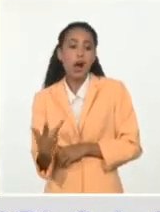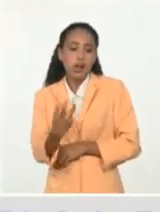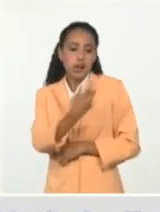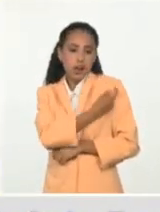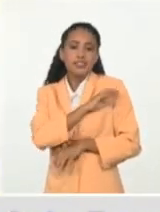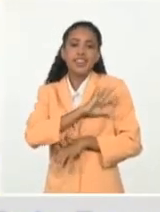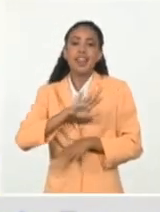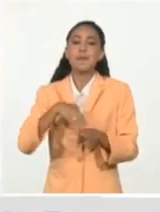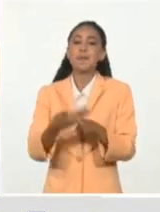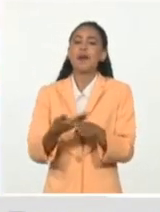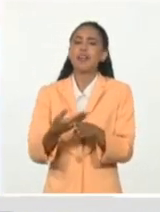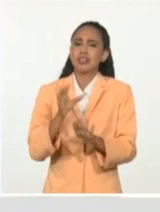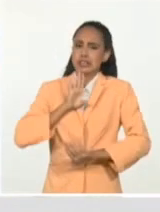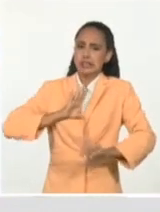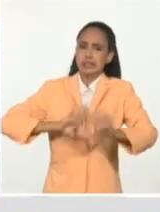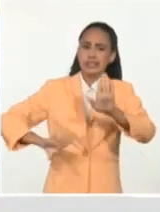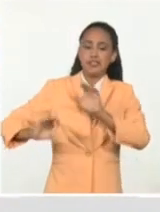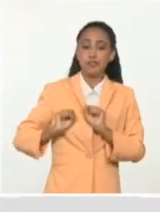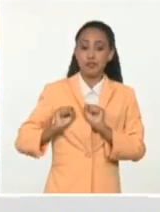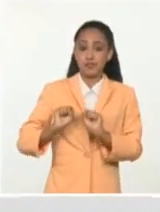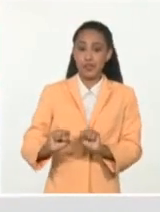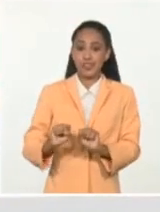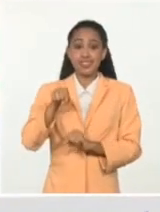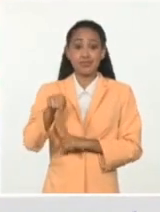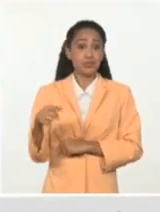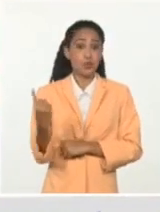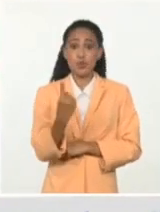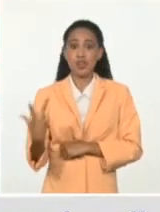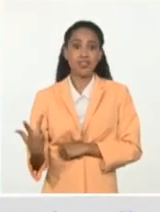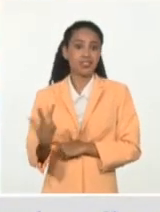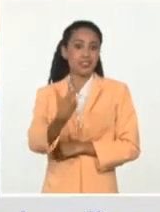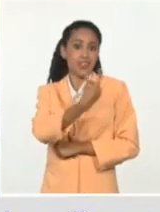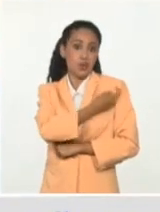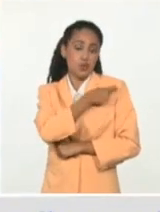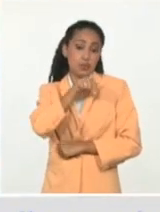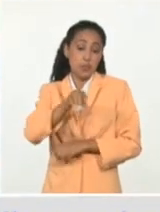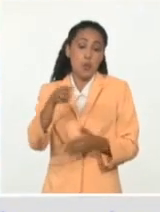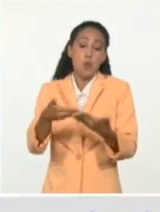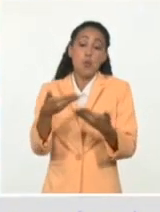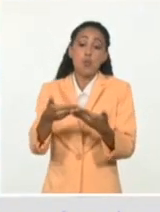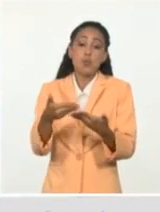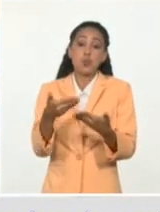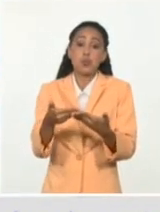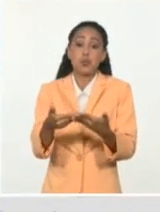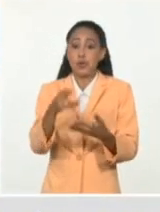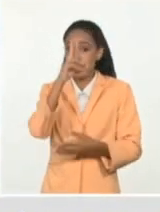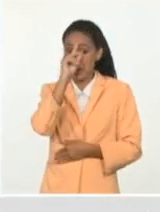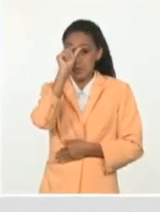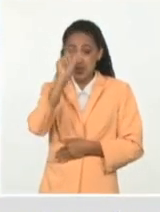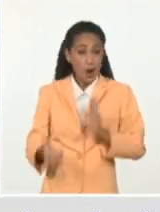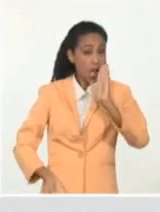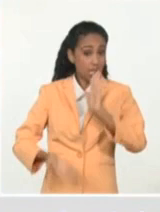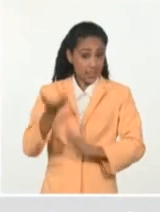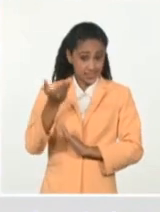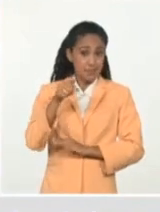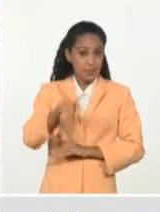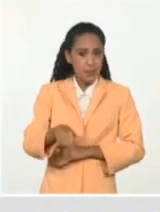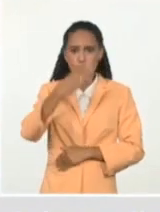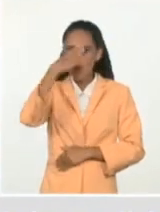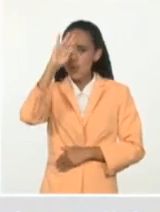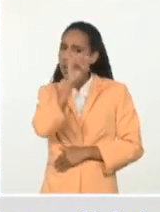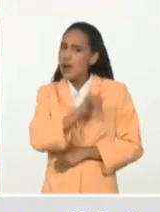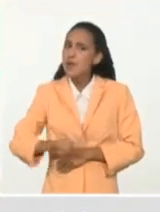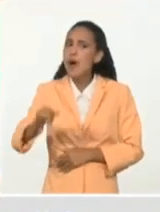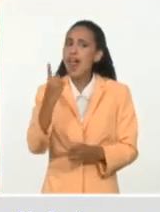enfermedad. Con Soberana Plus, único candidato vacunal en ensayos clínicos para convalecientes, Cuba explora un camino cada vez